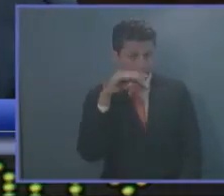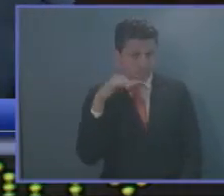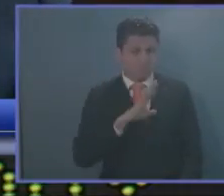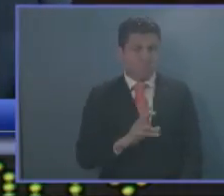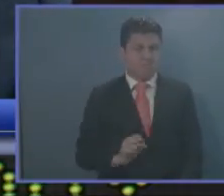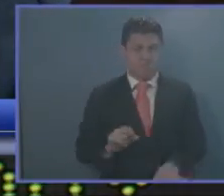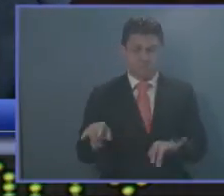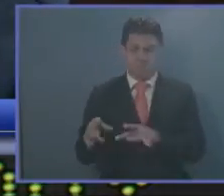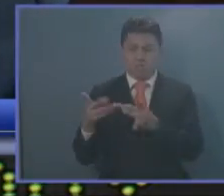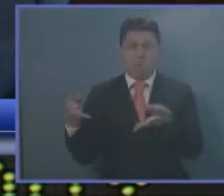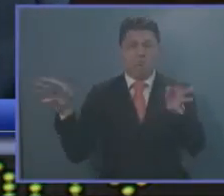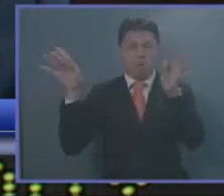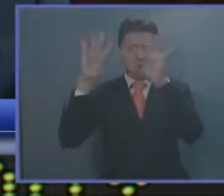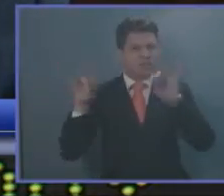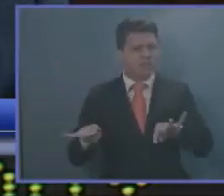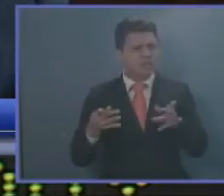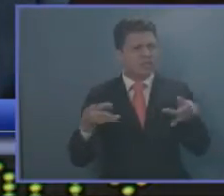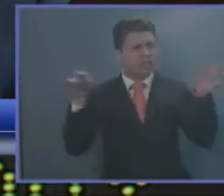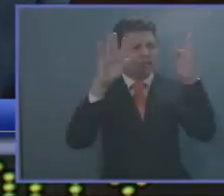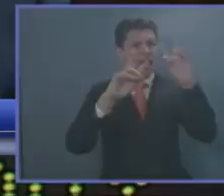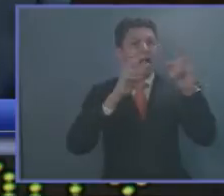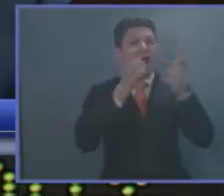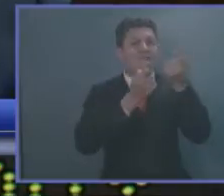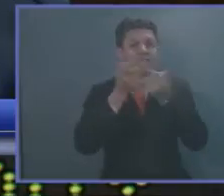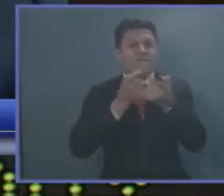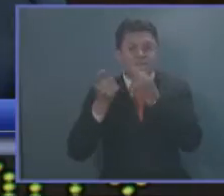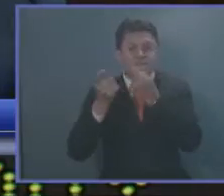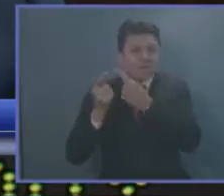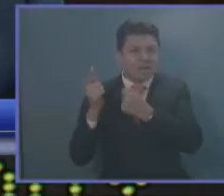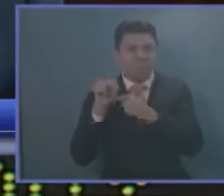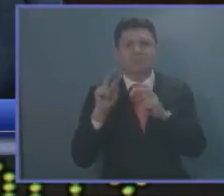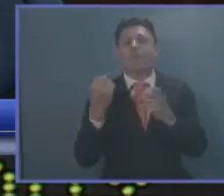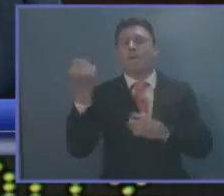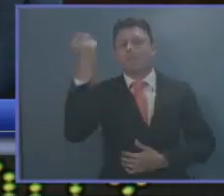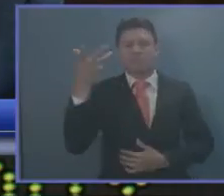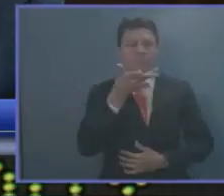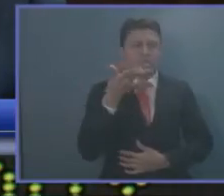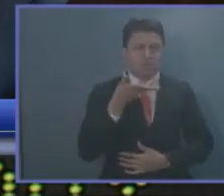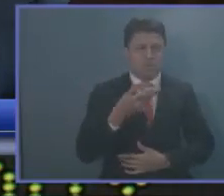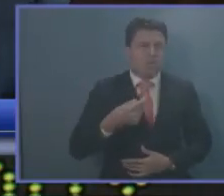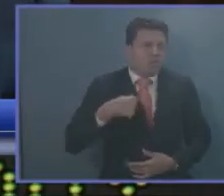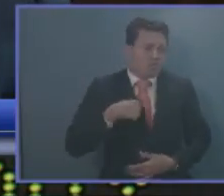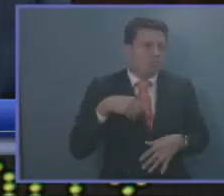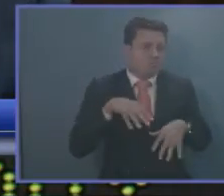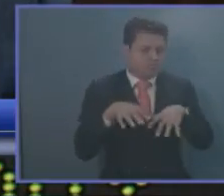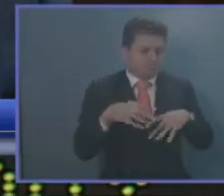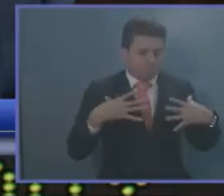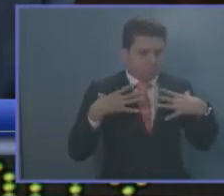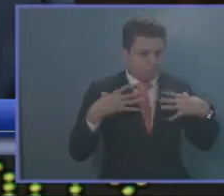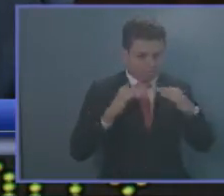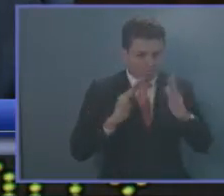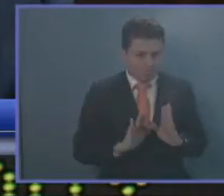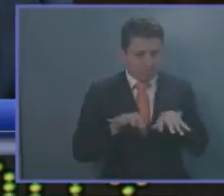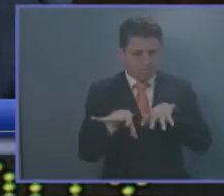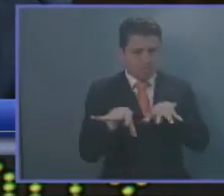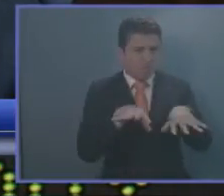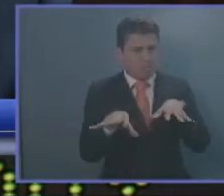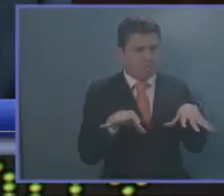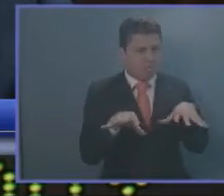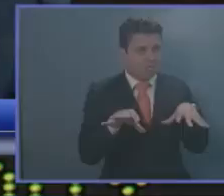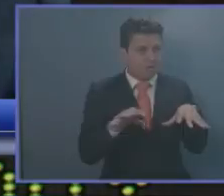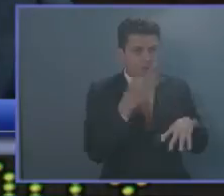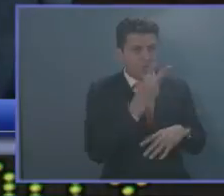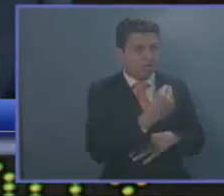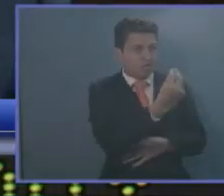los más importantes y como huachapaneco no puedo dejar de remarcarlo. Sin embargo, se encuentra en una grave crisis